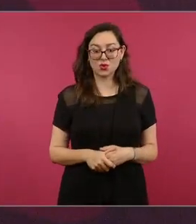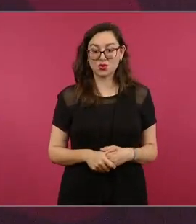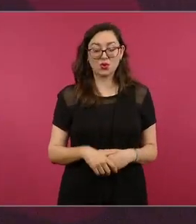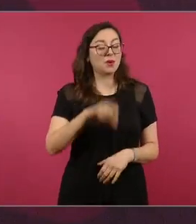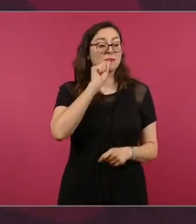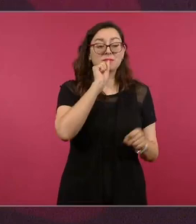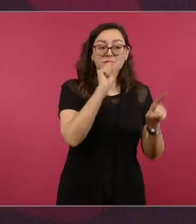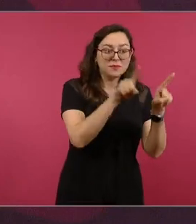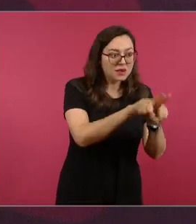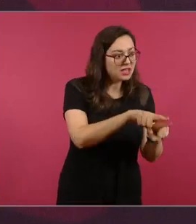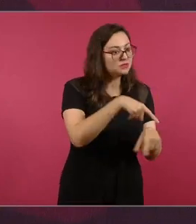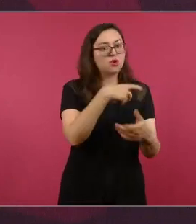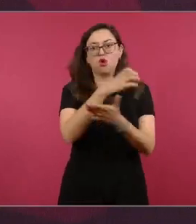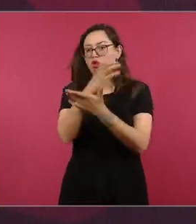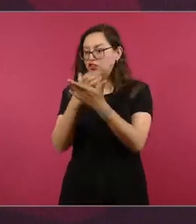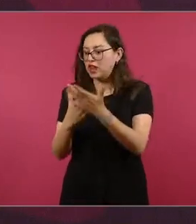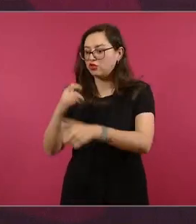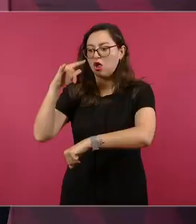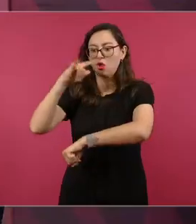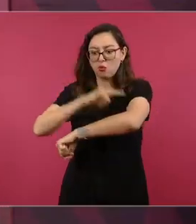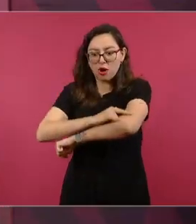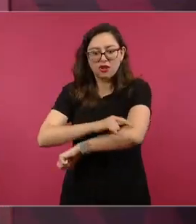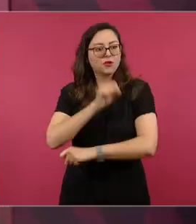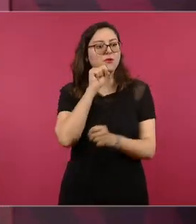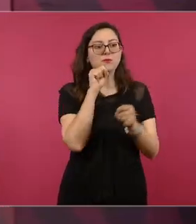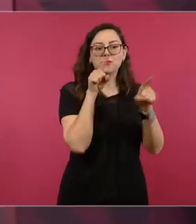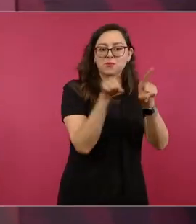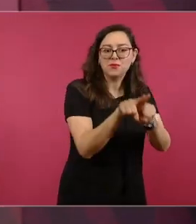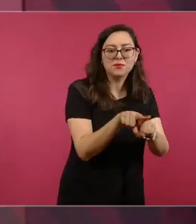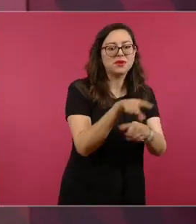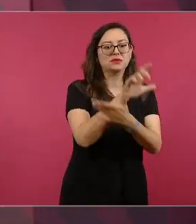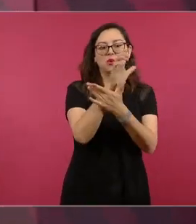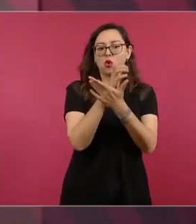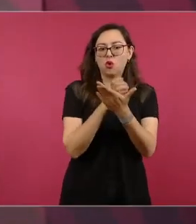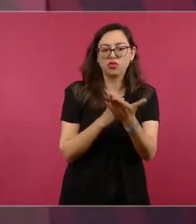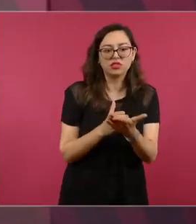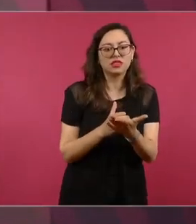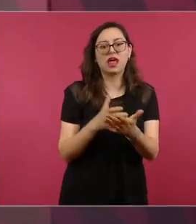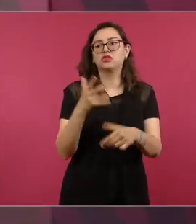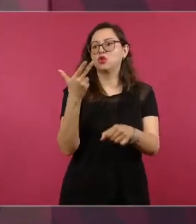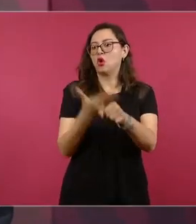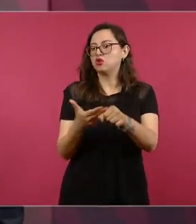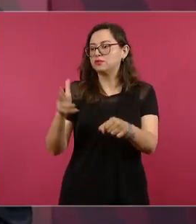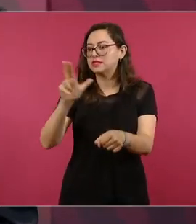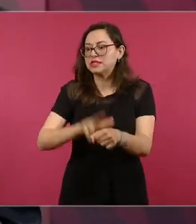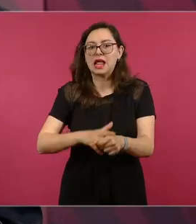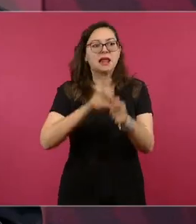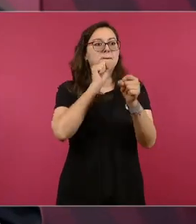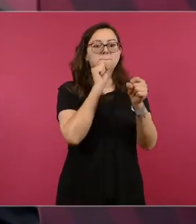aeropuerto los mismos de los hospitales